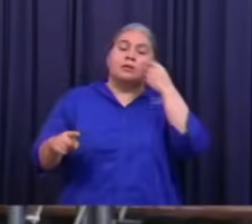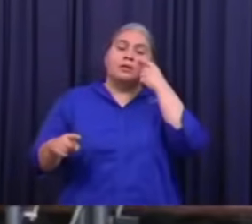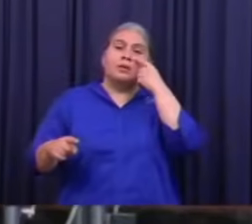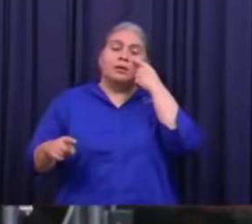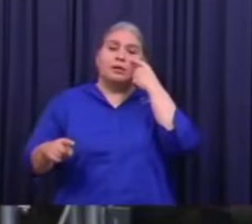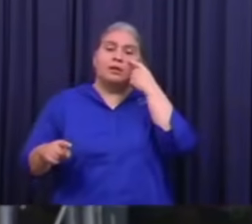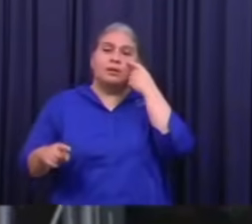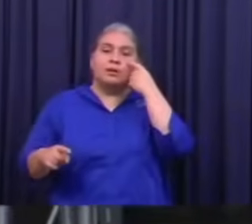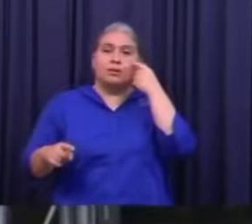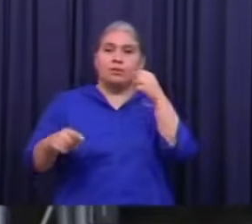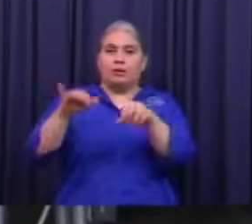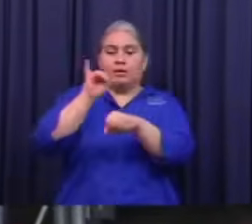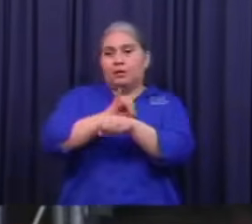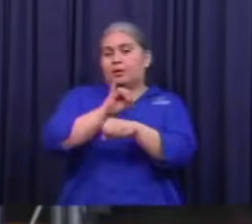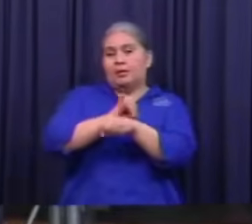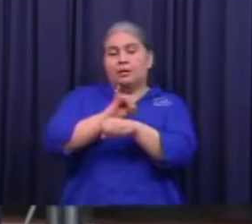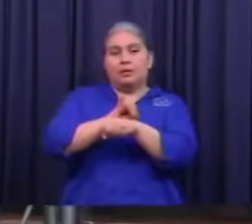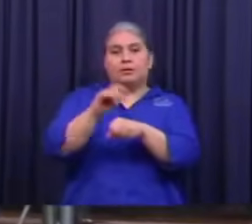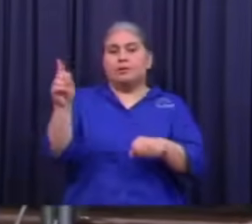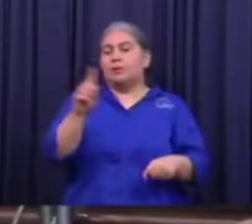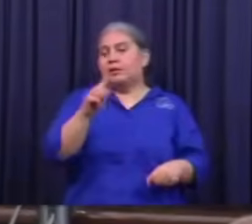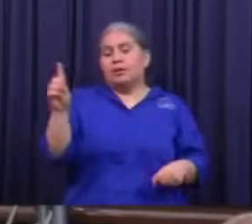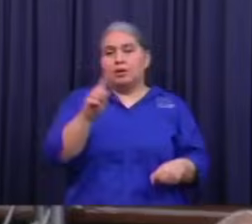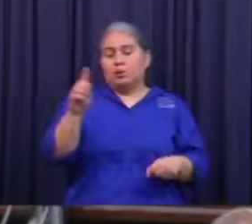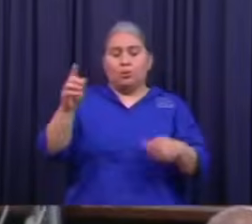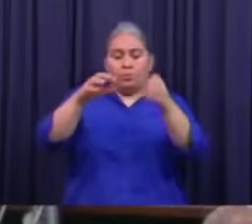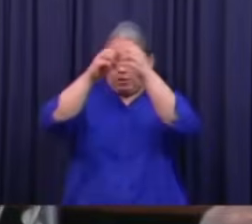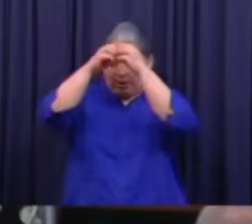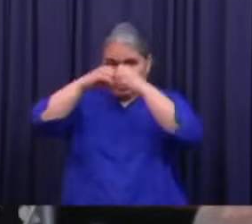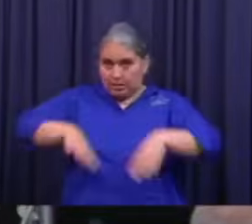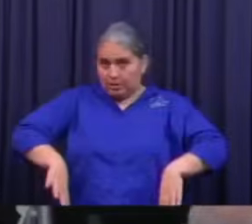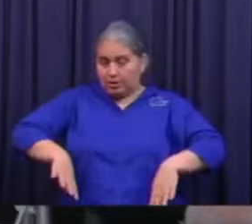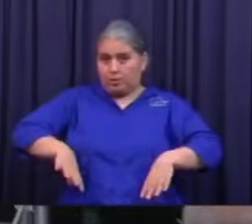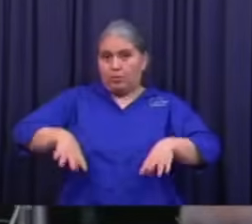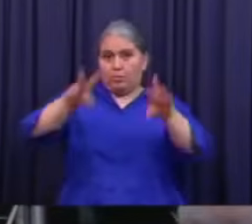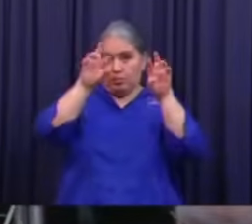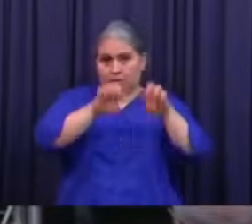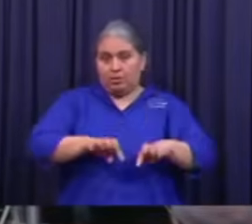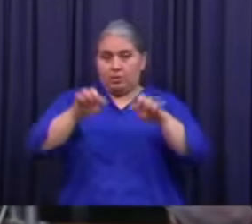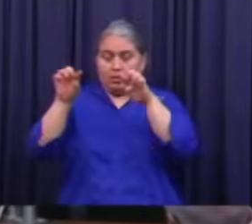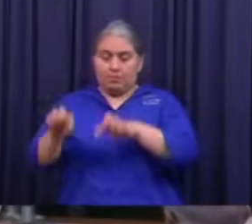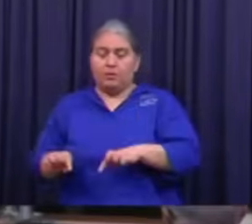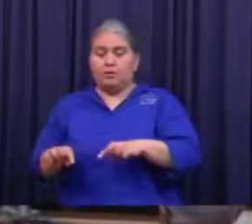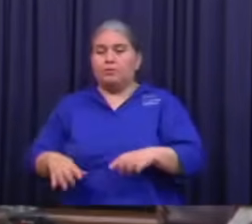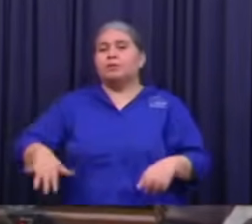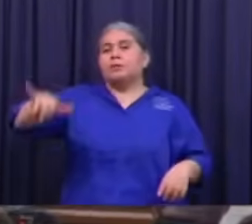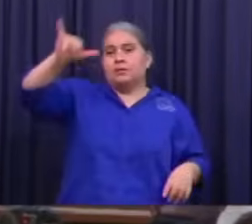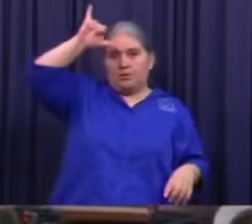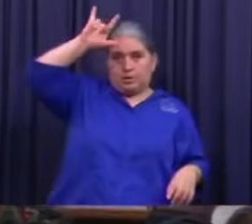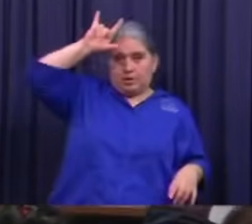a nosotros no nos mandaron hacer pedazos a nadie al